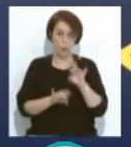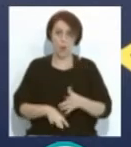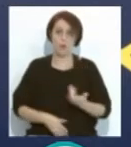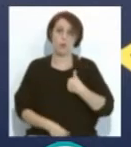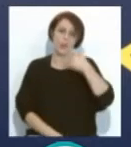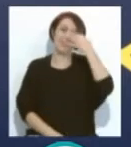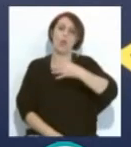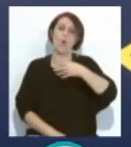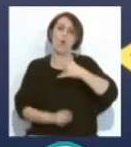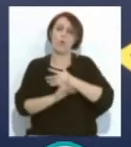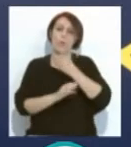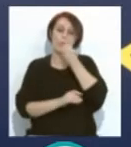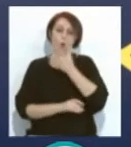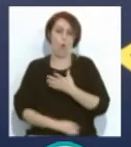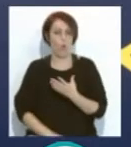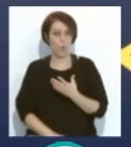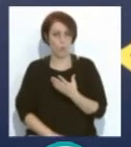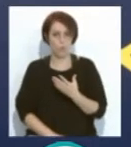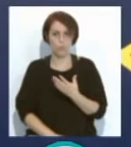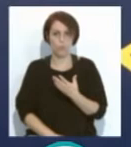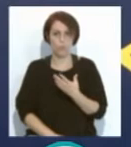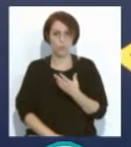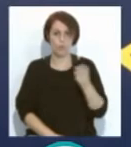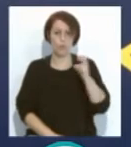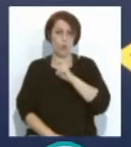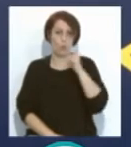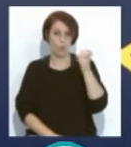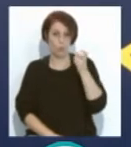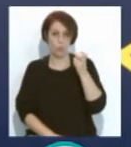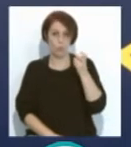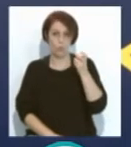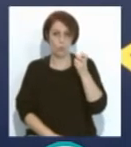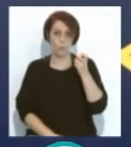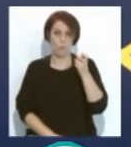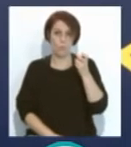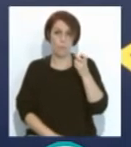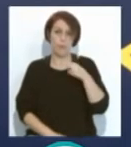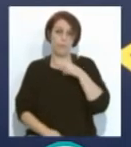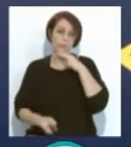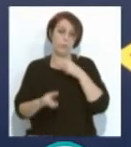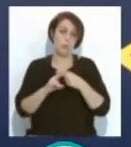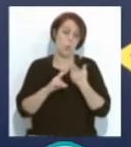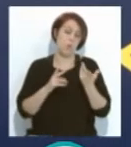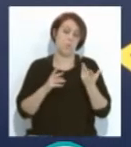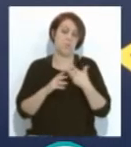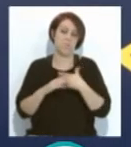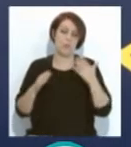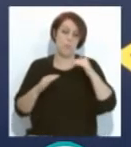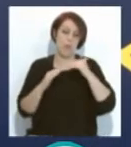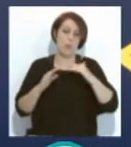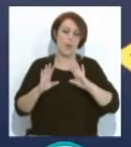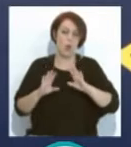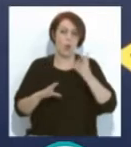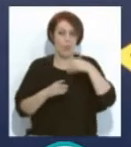mejores jugadores y otros que son menos que en nombre que otros, pero creo que en la liga hay muy, muy